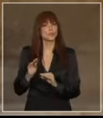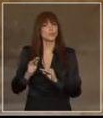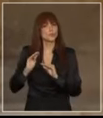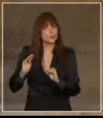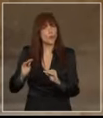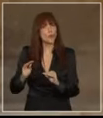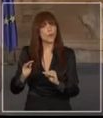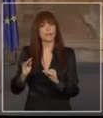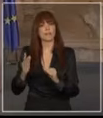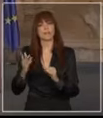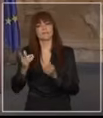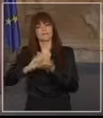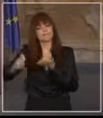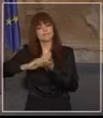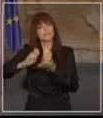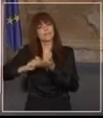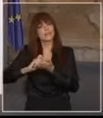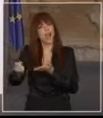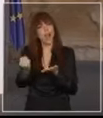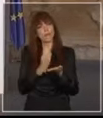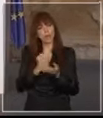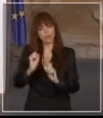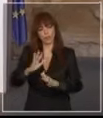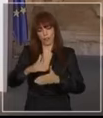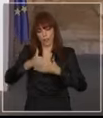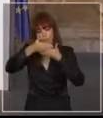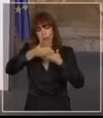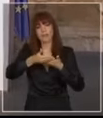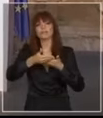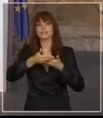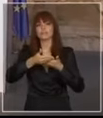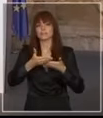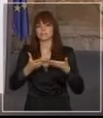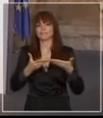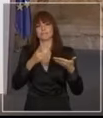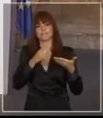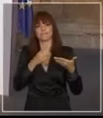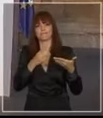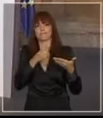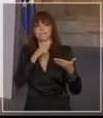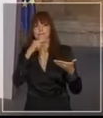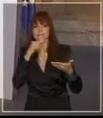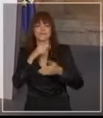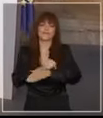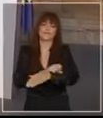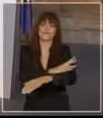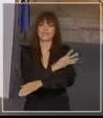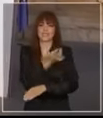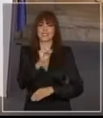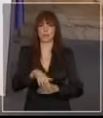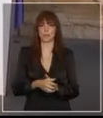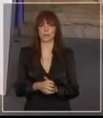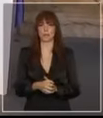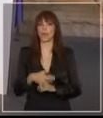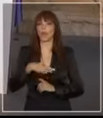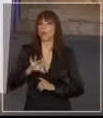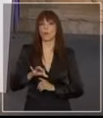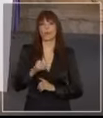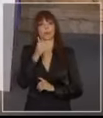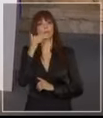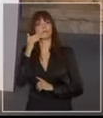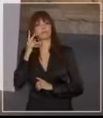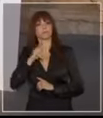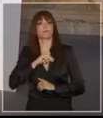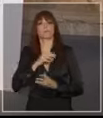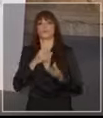agradecimiento los que nos reconfortan también en este sentido. Quizás no sean grandes méritos, pero